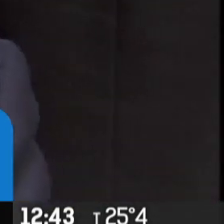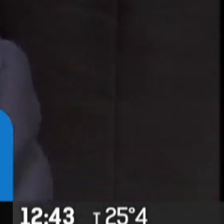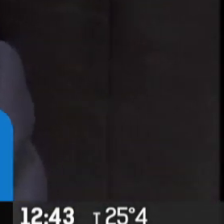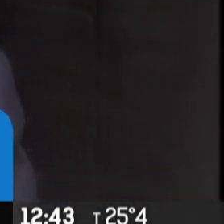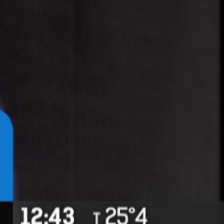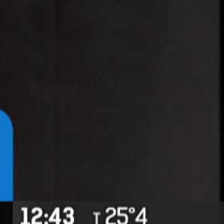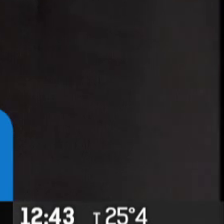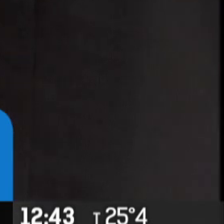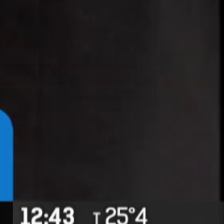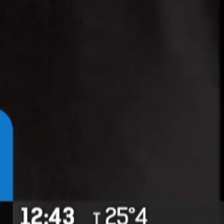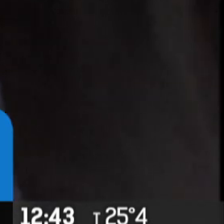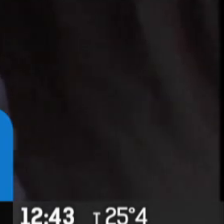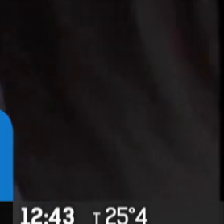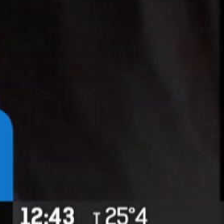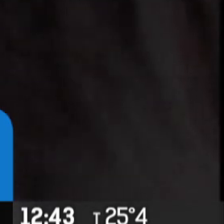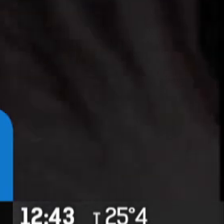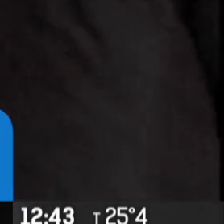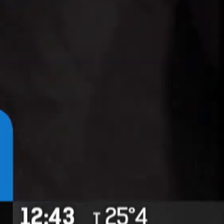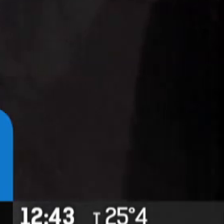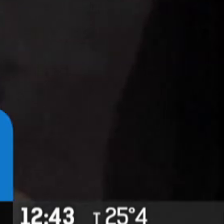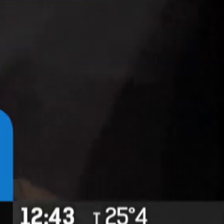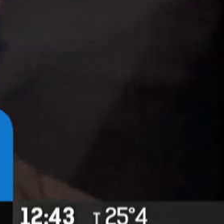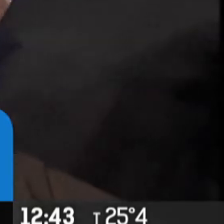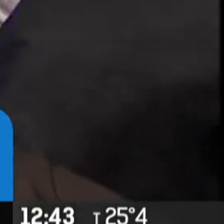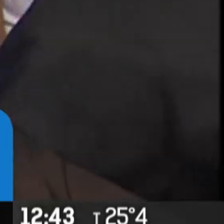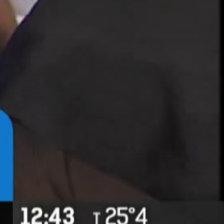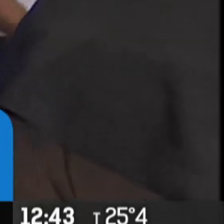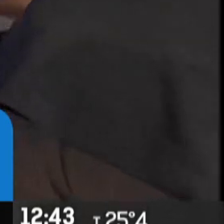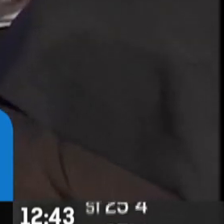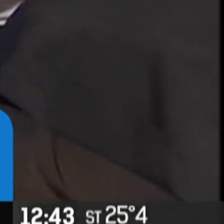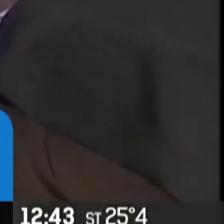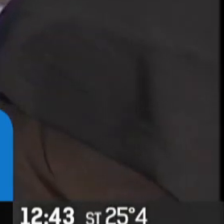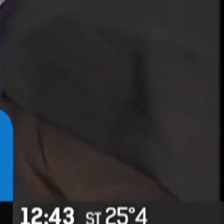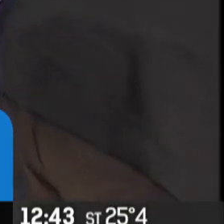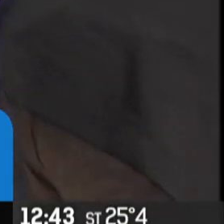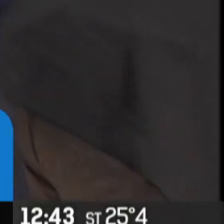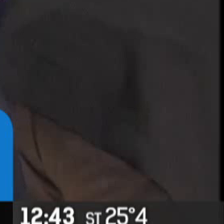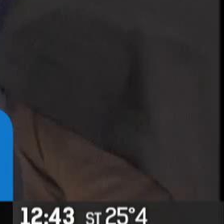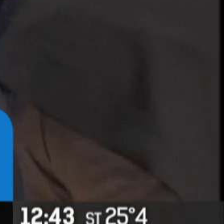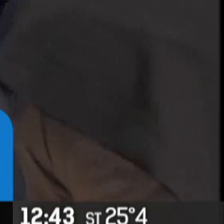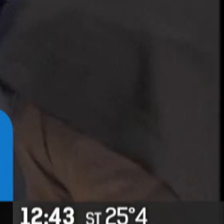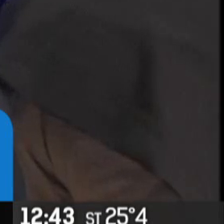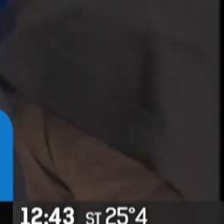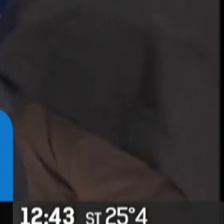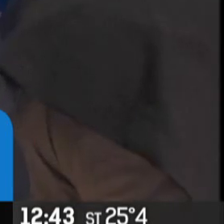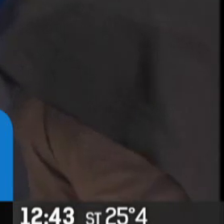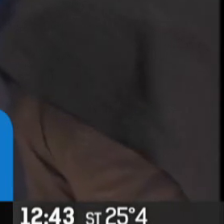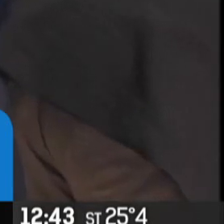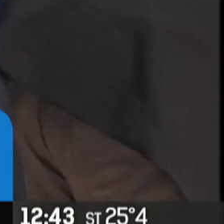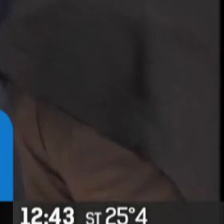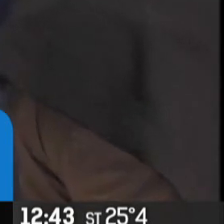empadronar los simpatizantes del fútbol argentino y evitar la violencia bueno dentro del convenio de colaboración que tiene el ministerio de seguridad con la liga